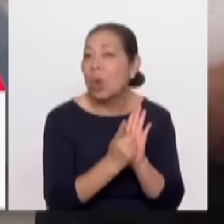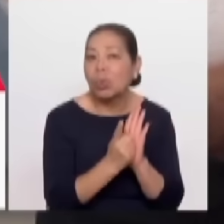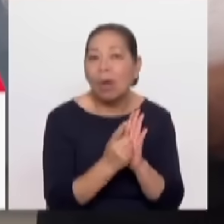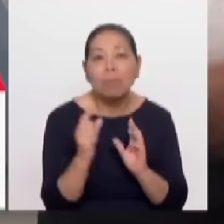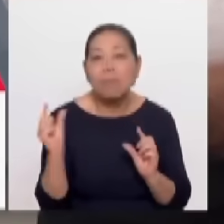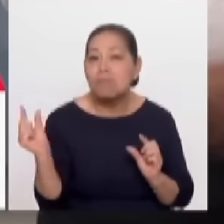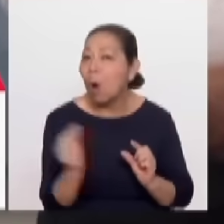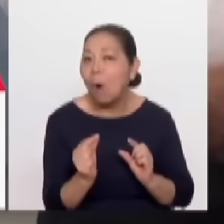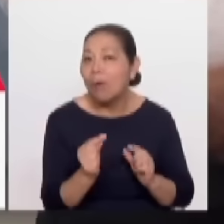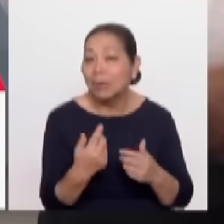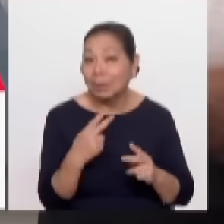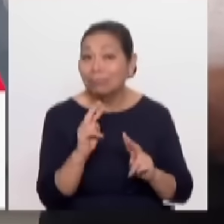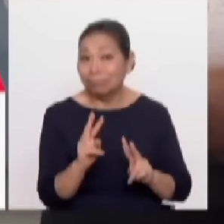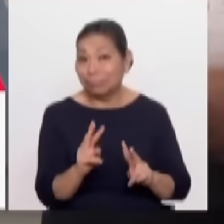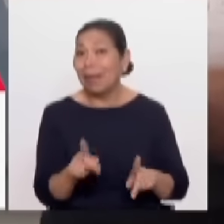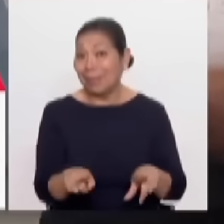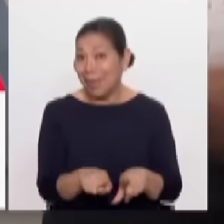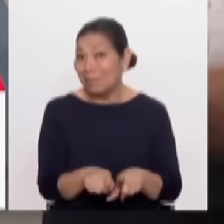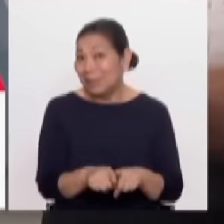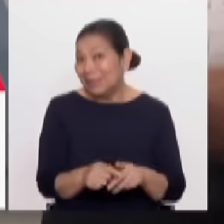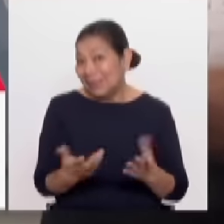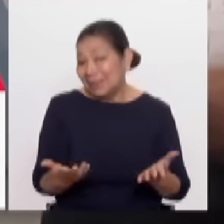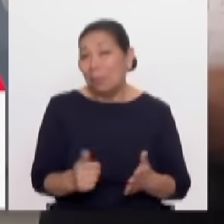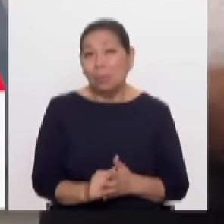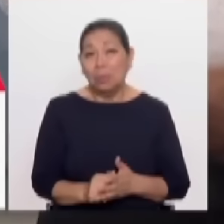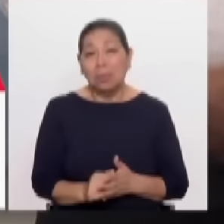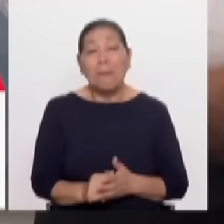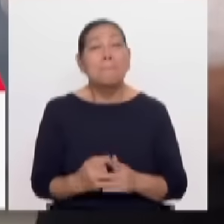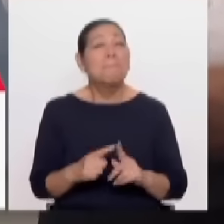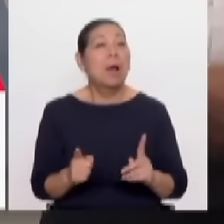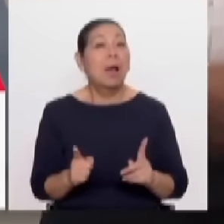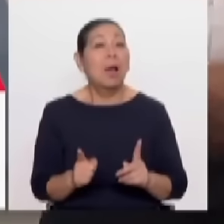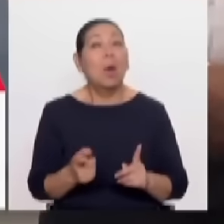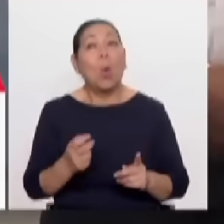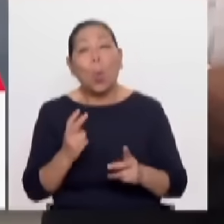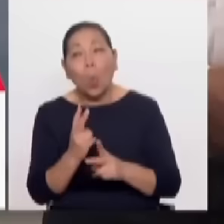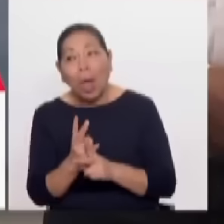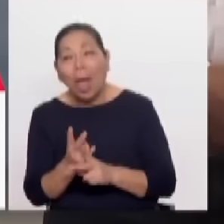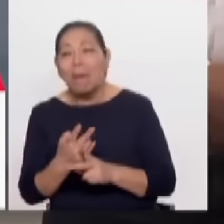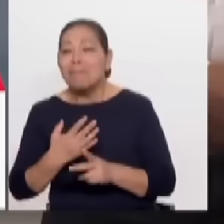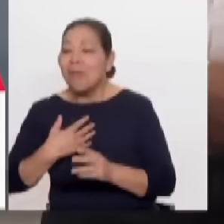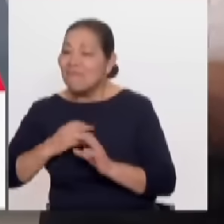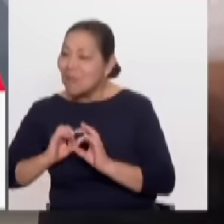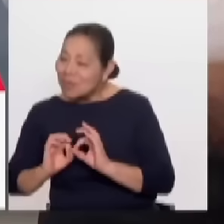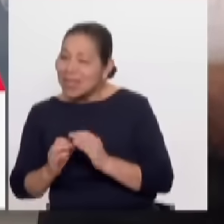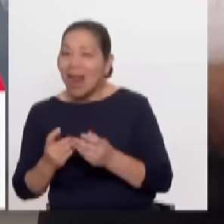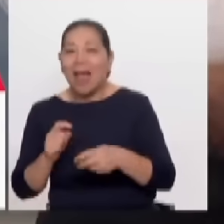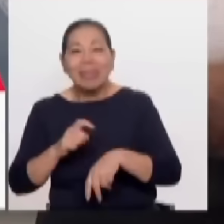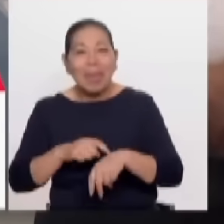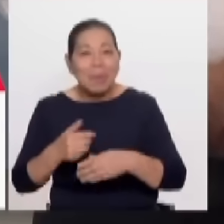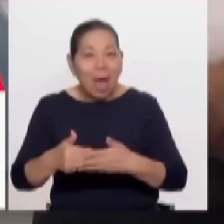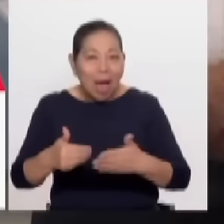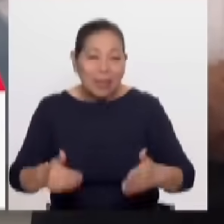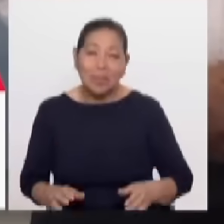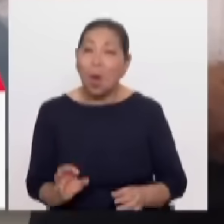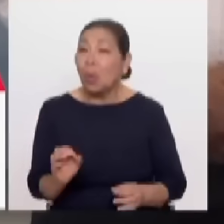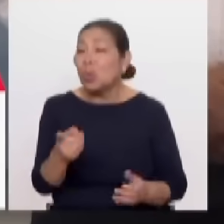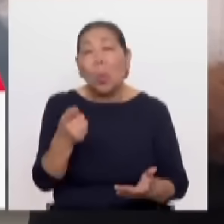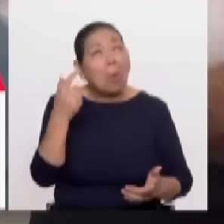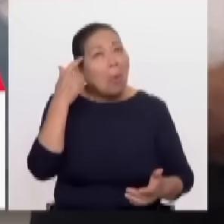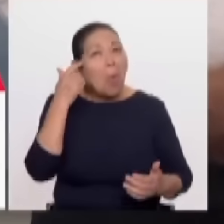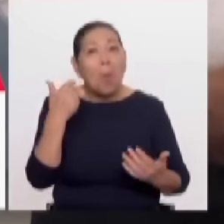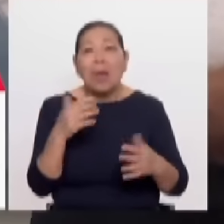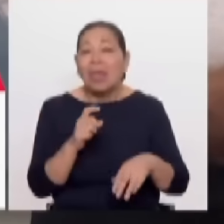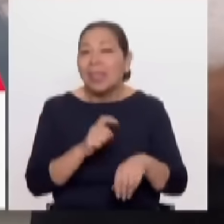de tiempo, ya hemos visto también, puede ser dedicado a nuestros hijos, a nuestra familia o a otros